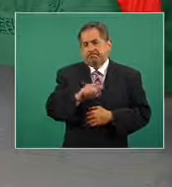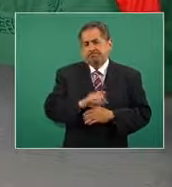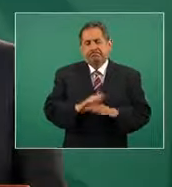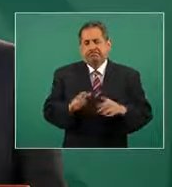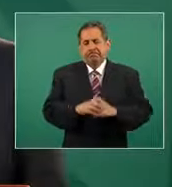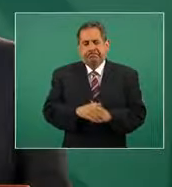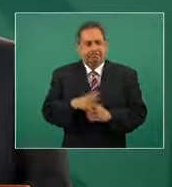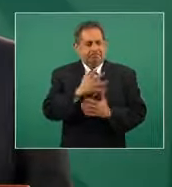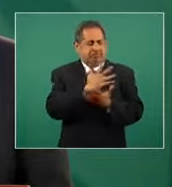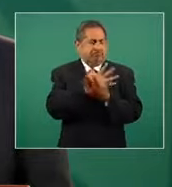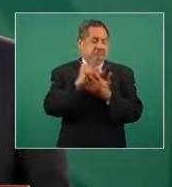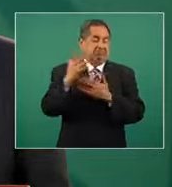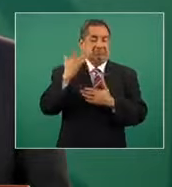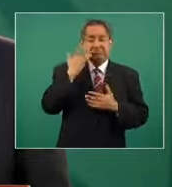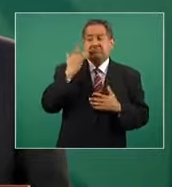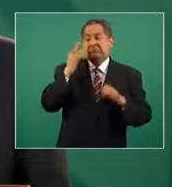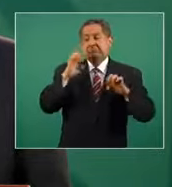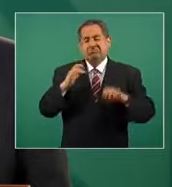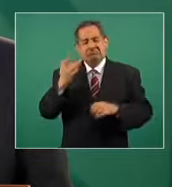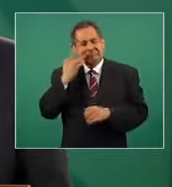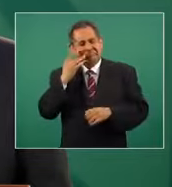es de fantoches,